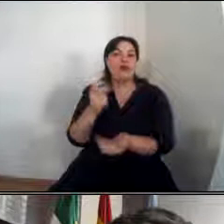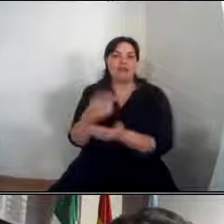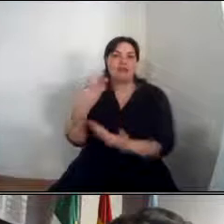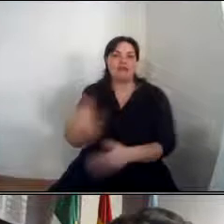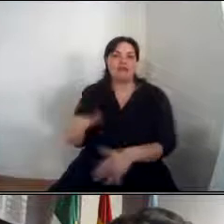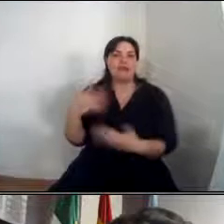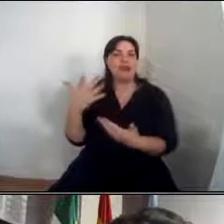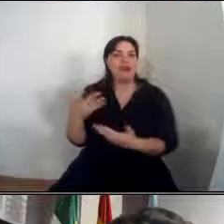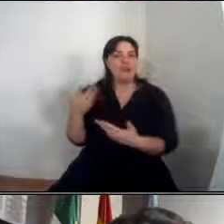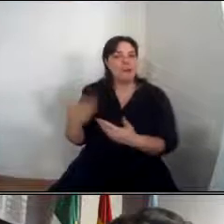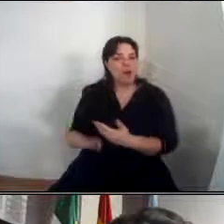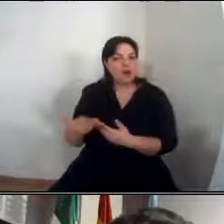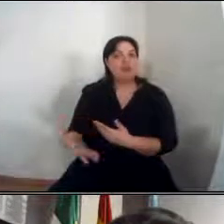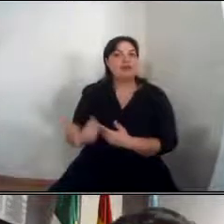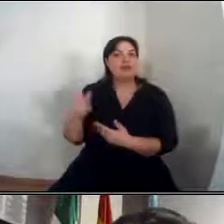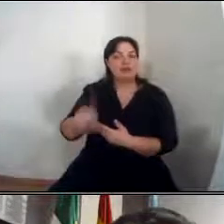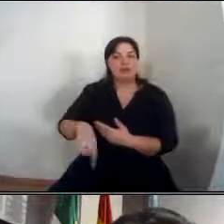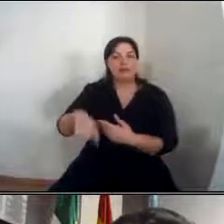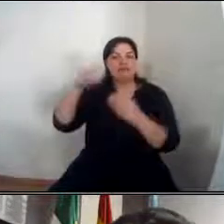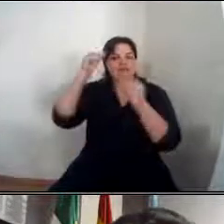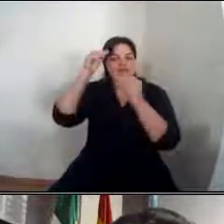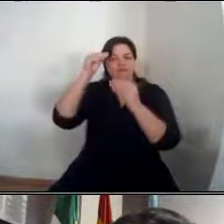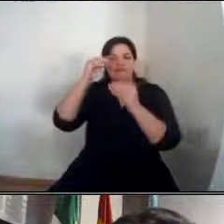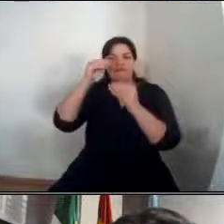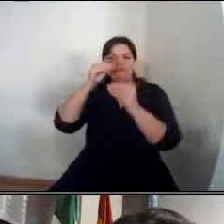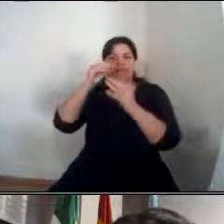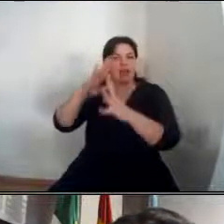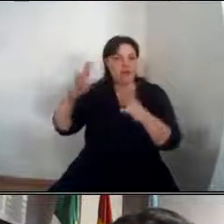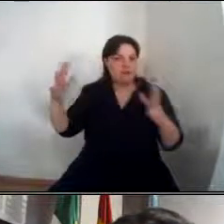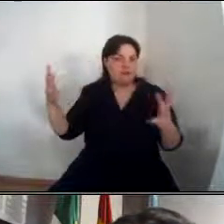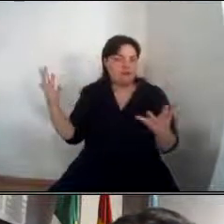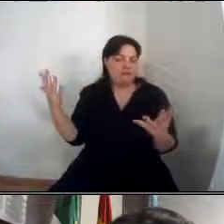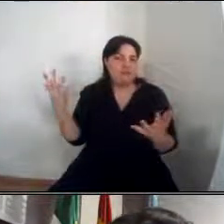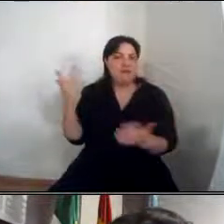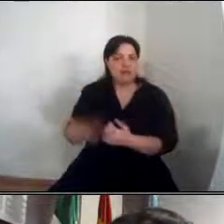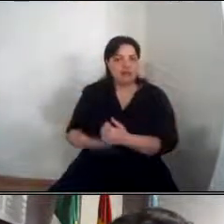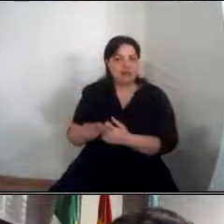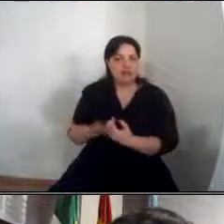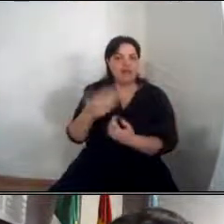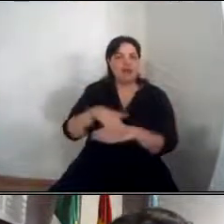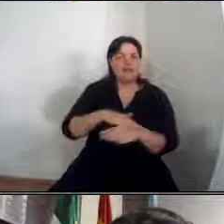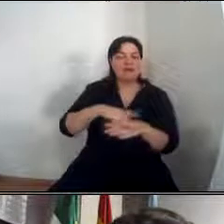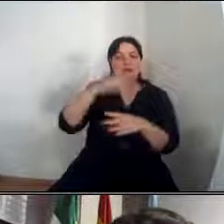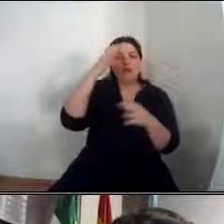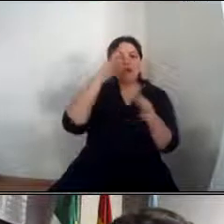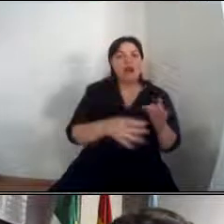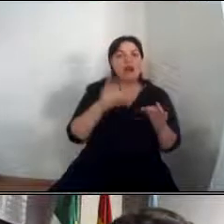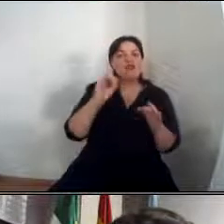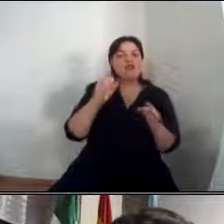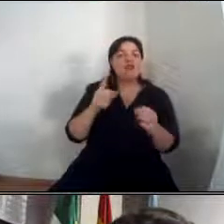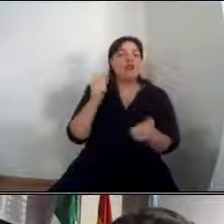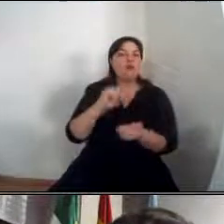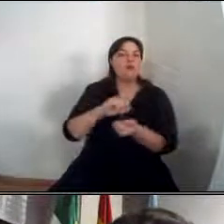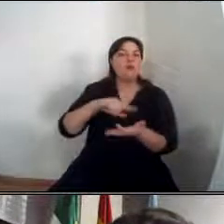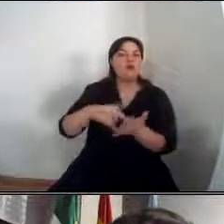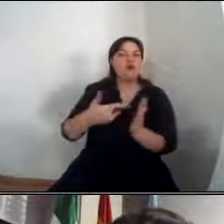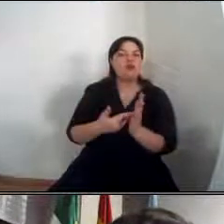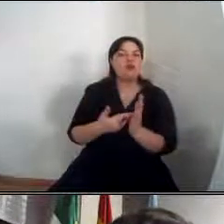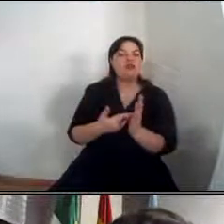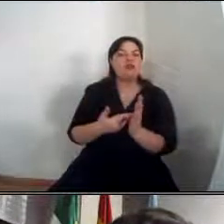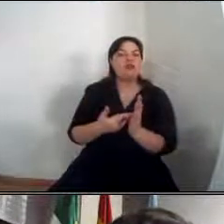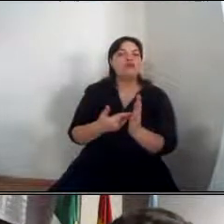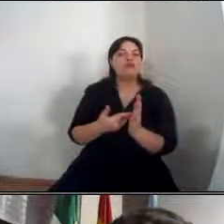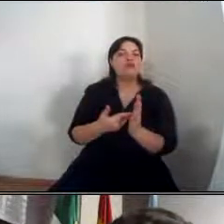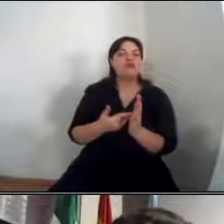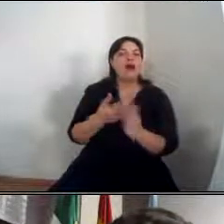retos verdaderamente colosales. La administración local no somos solo destinatarios de proyectos y de programas,